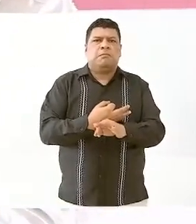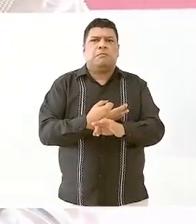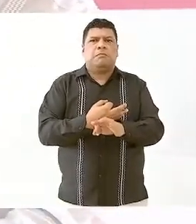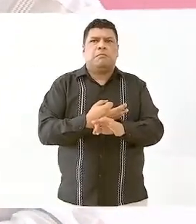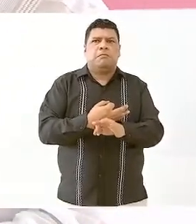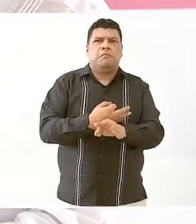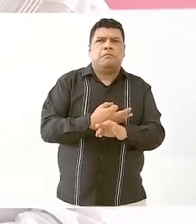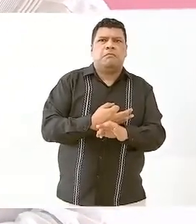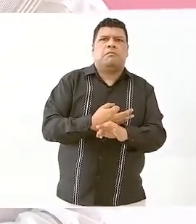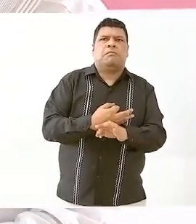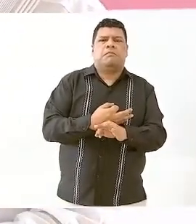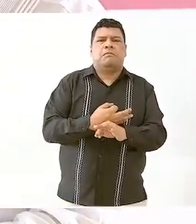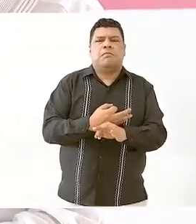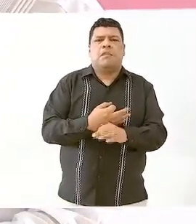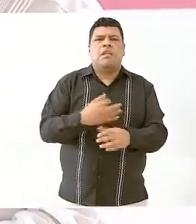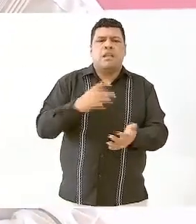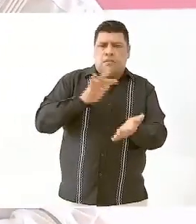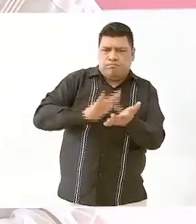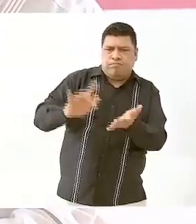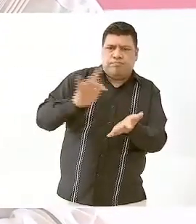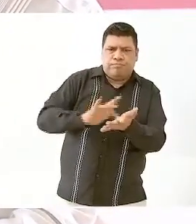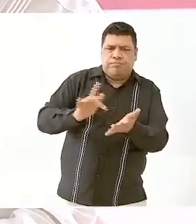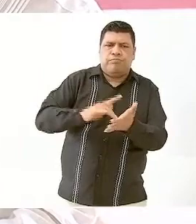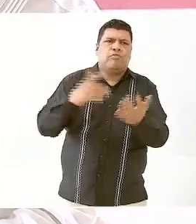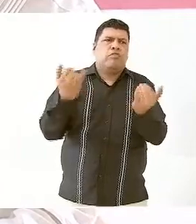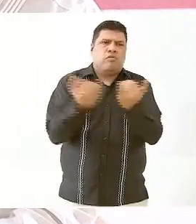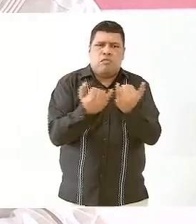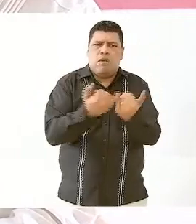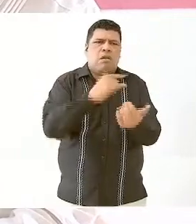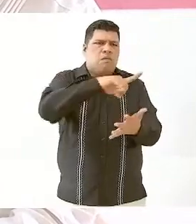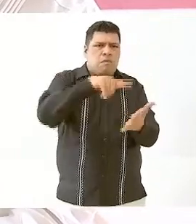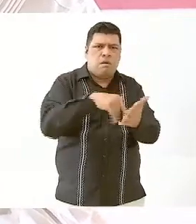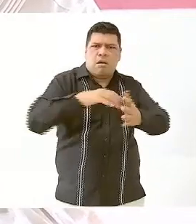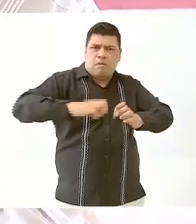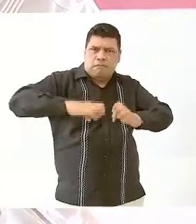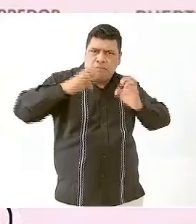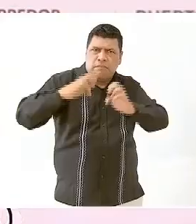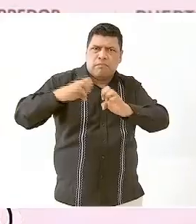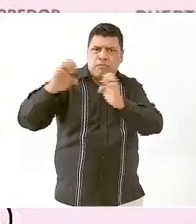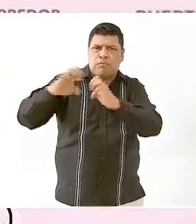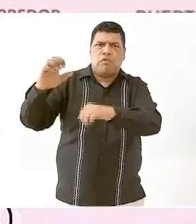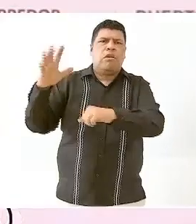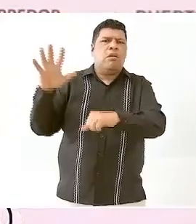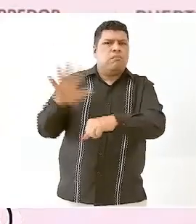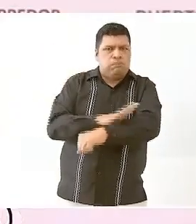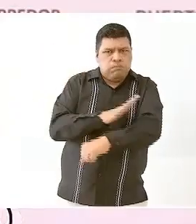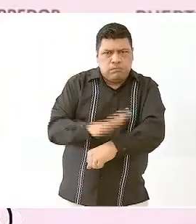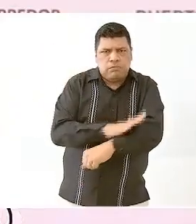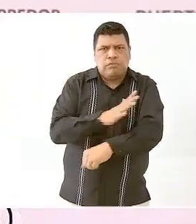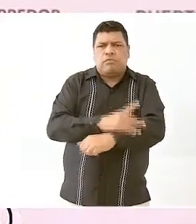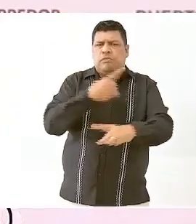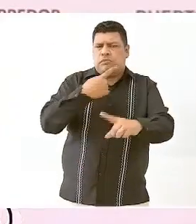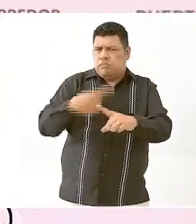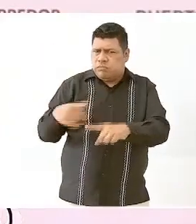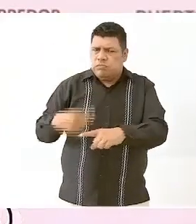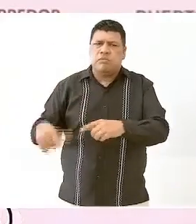apoyos en infraestructura, en energía,